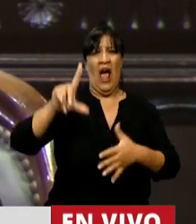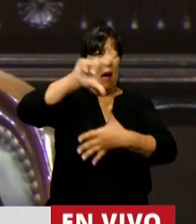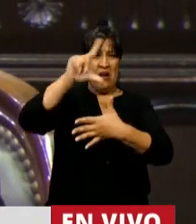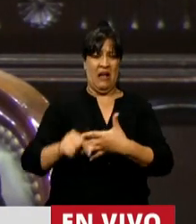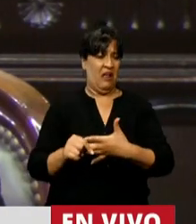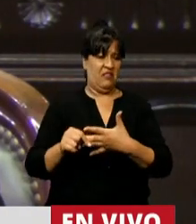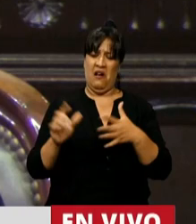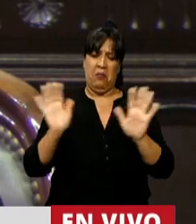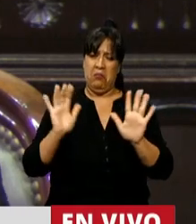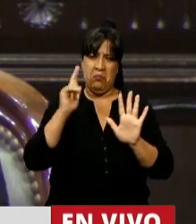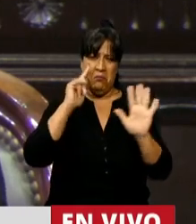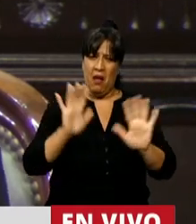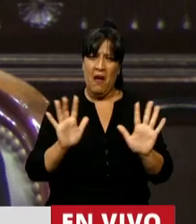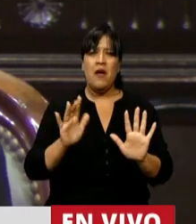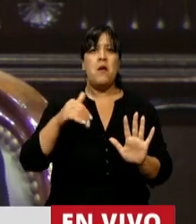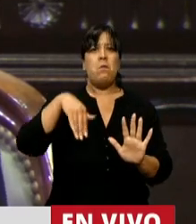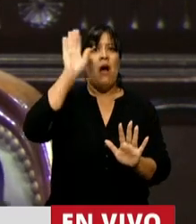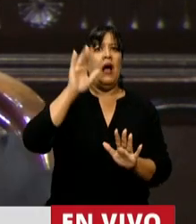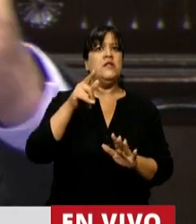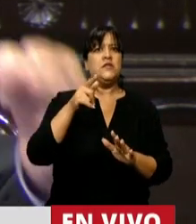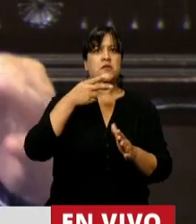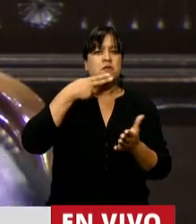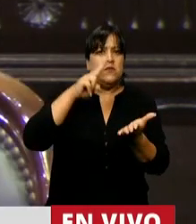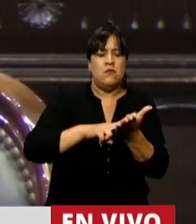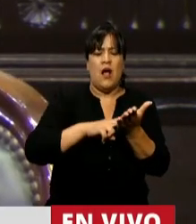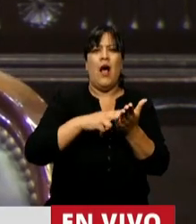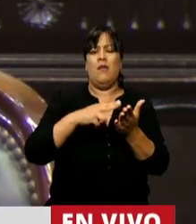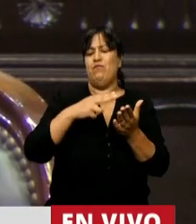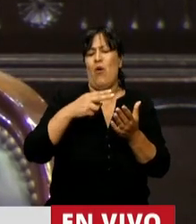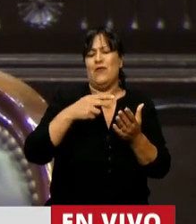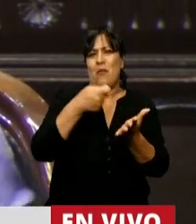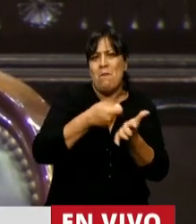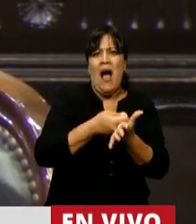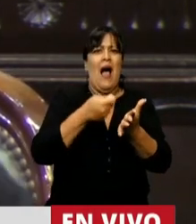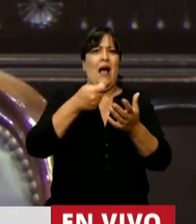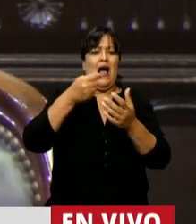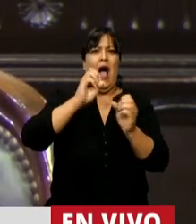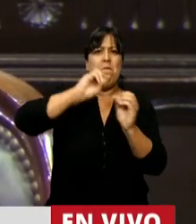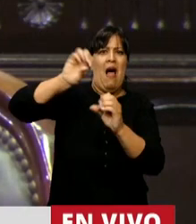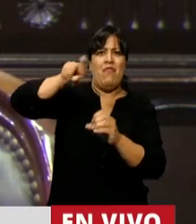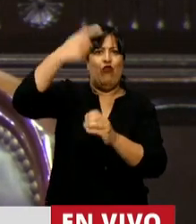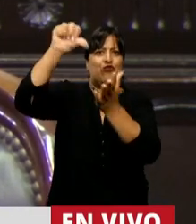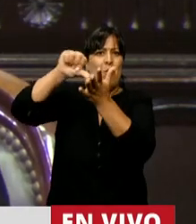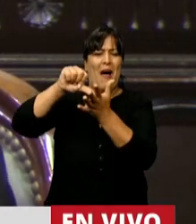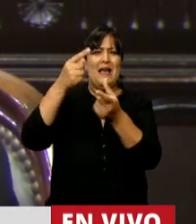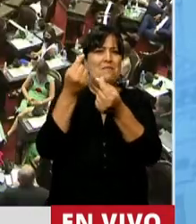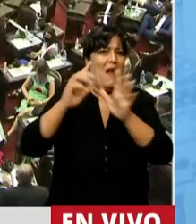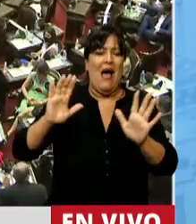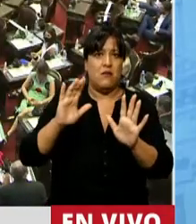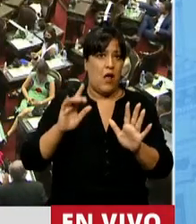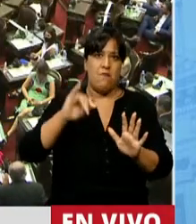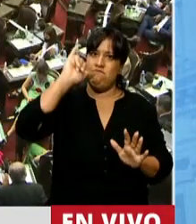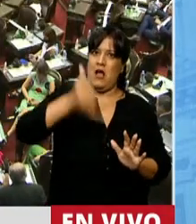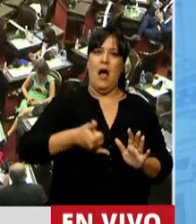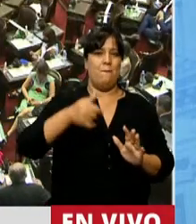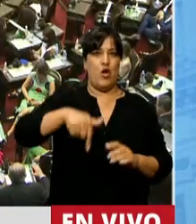Latina en evasión y en fuga de capitales. No hay ninguna otra burguesía